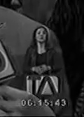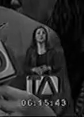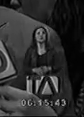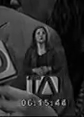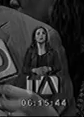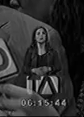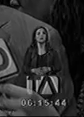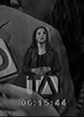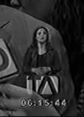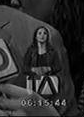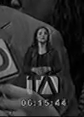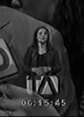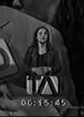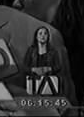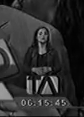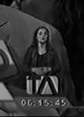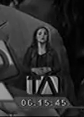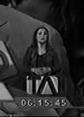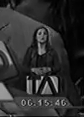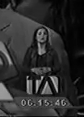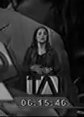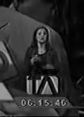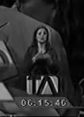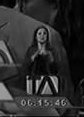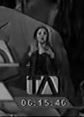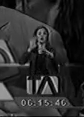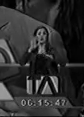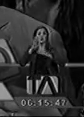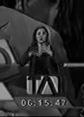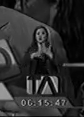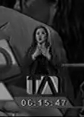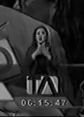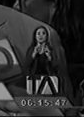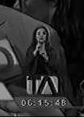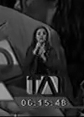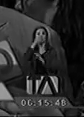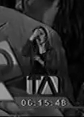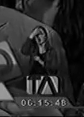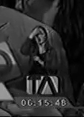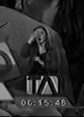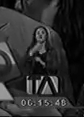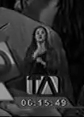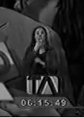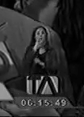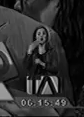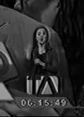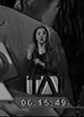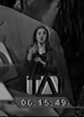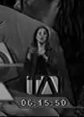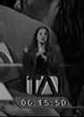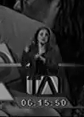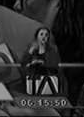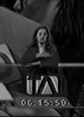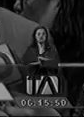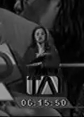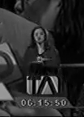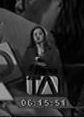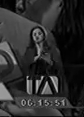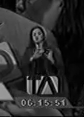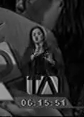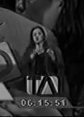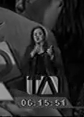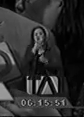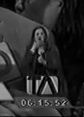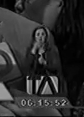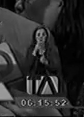que se pretende es generar un compromiso entre todo el sistema educativo para tener un mejor comportamiento educativo en base